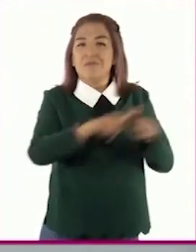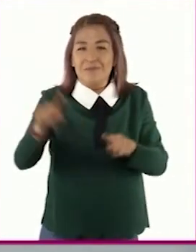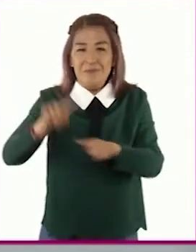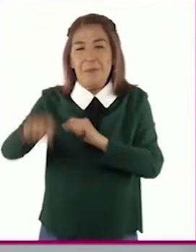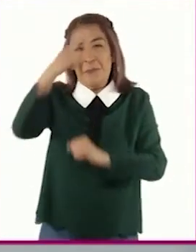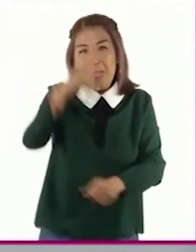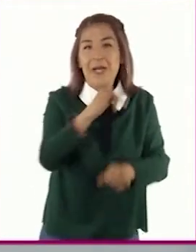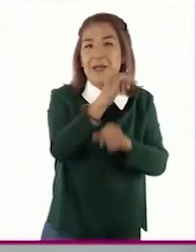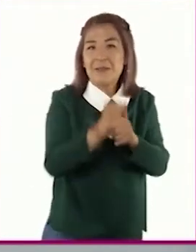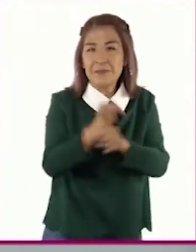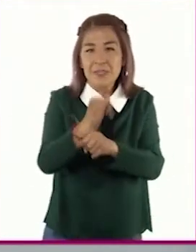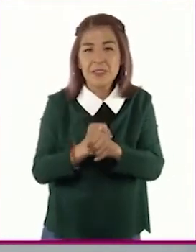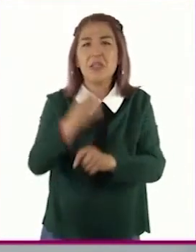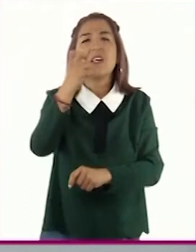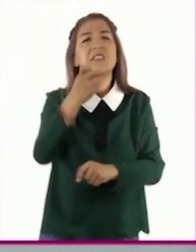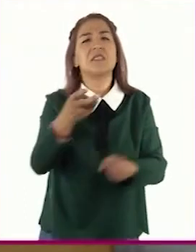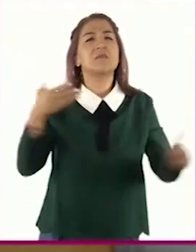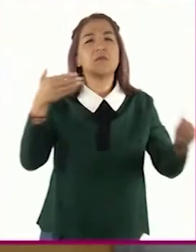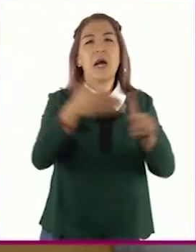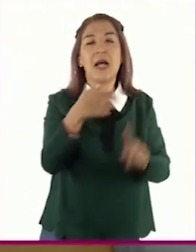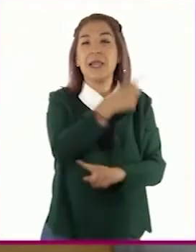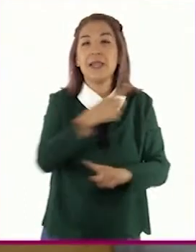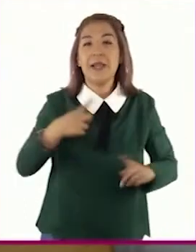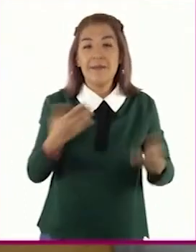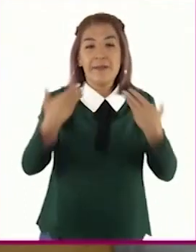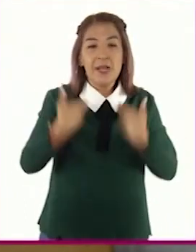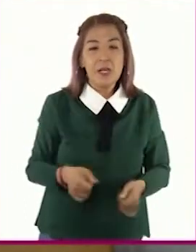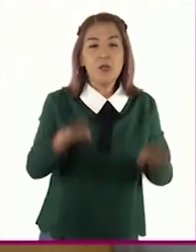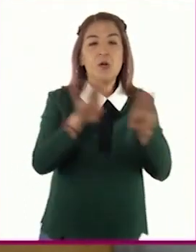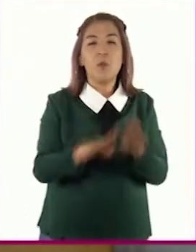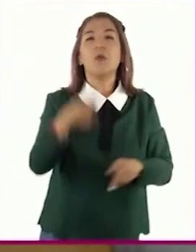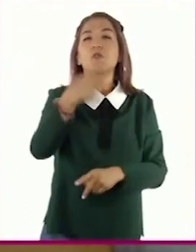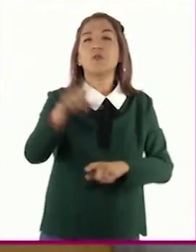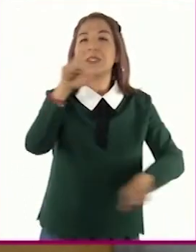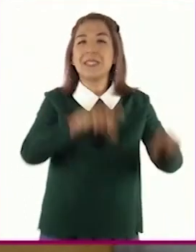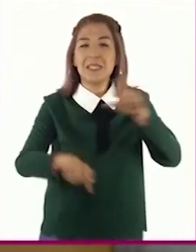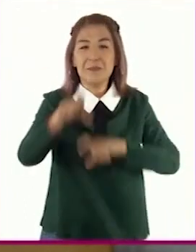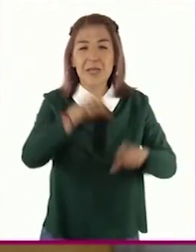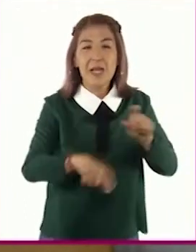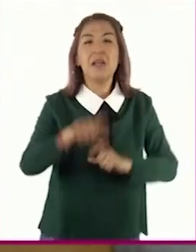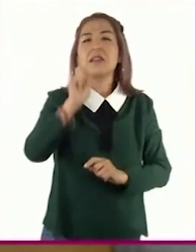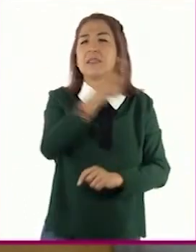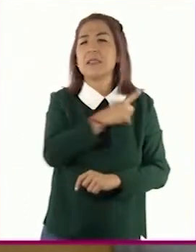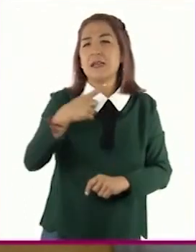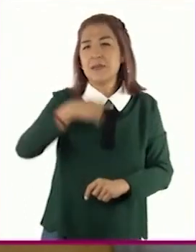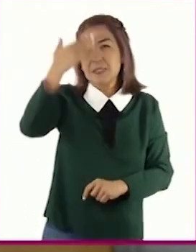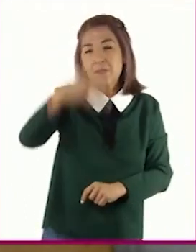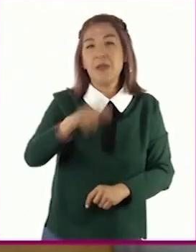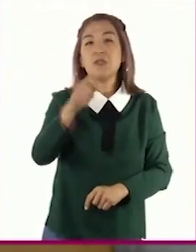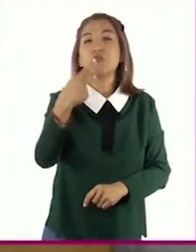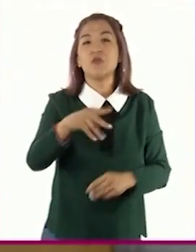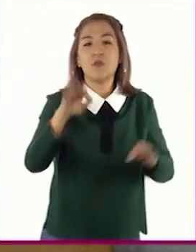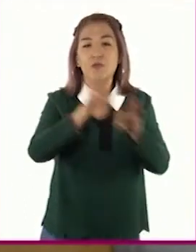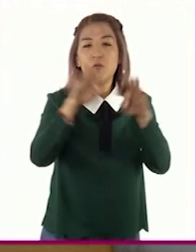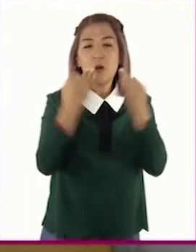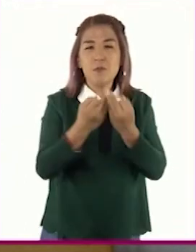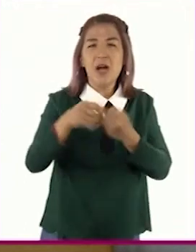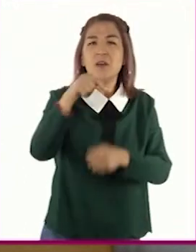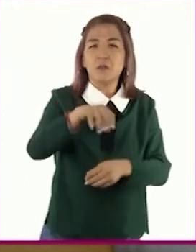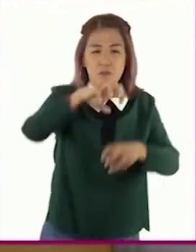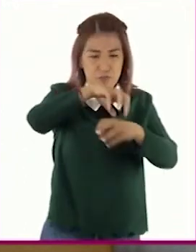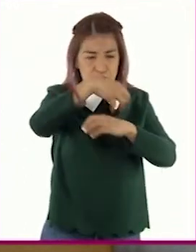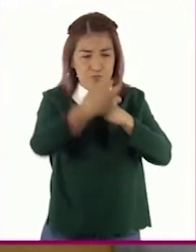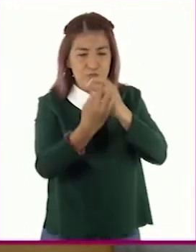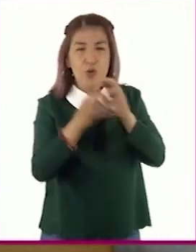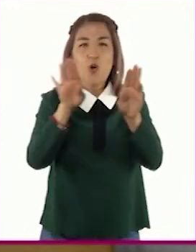de investigación, su objetivo es entender efectos de sustancias químicas tomando en cuenta su estructura molecular. ¿Nos puede